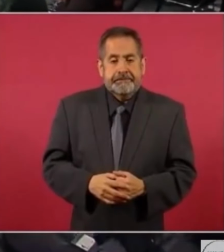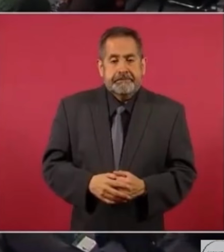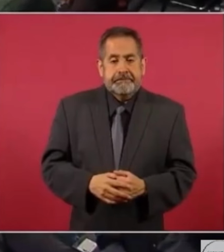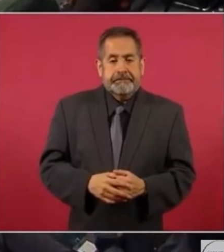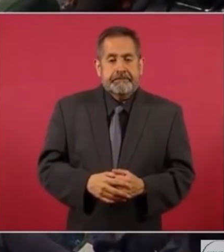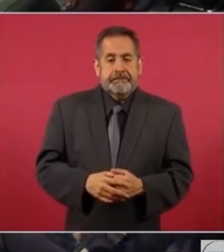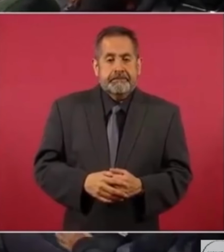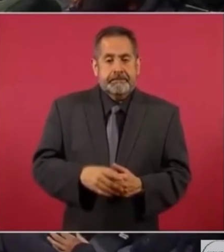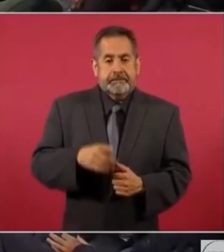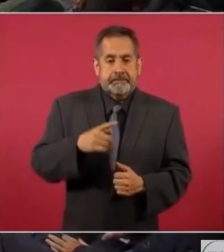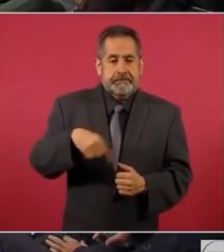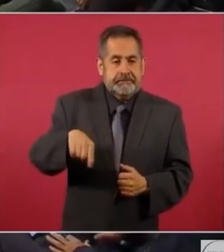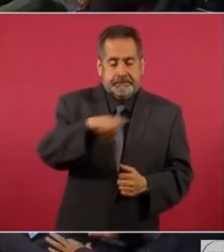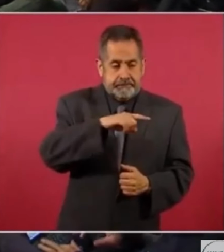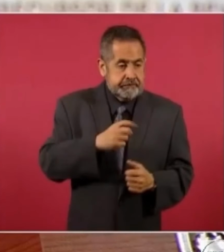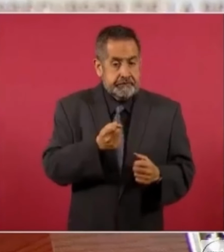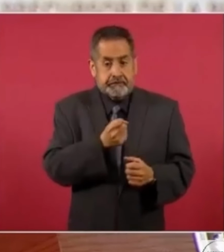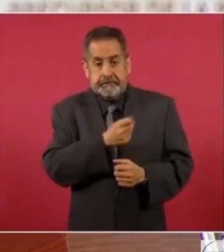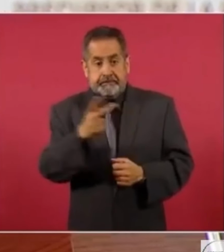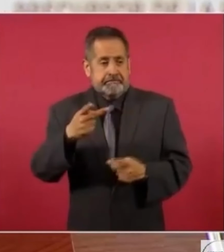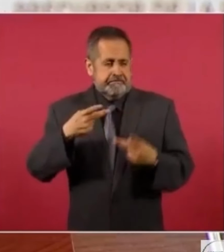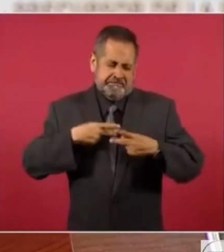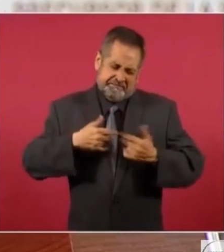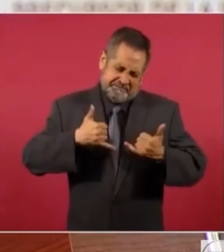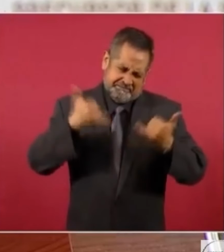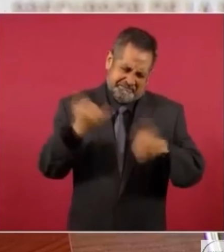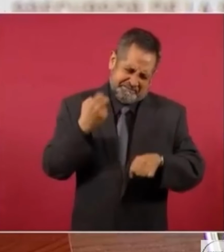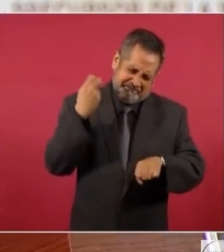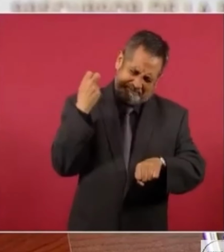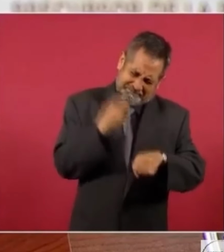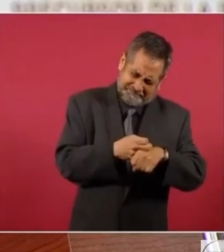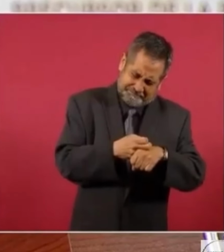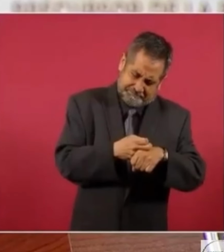hasta las piedras cambian de modo de parecer.